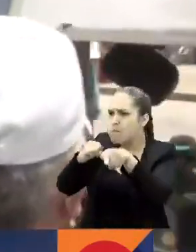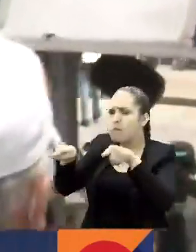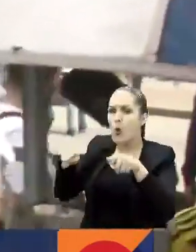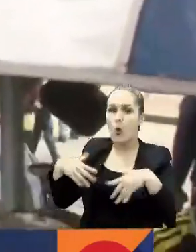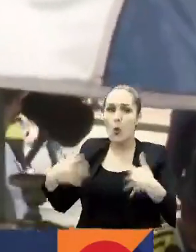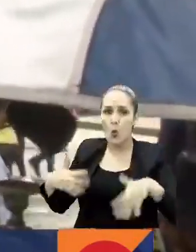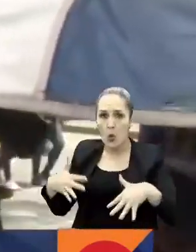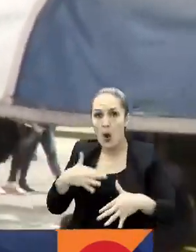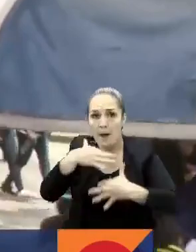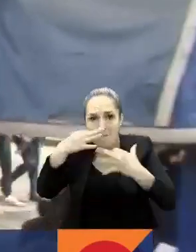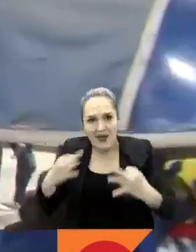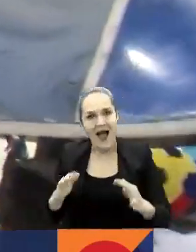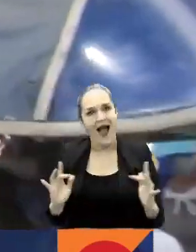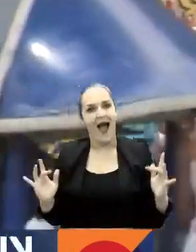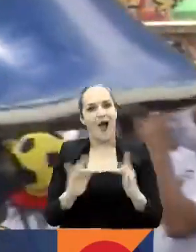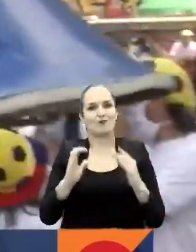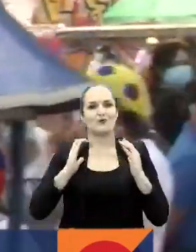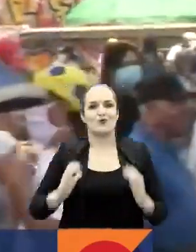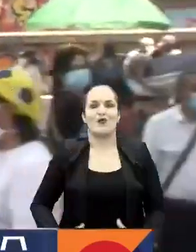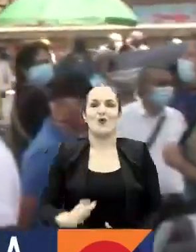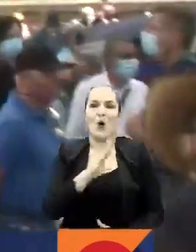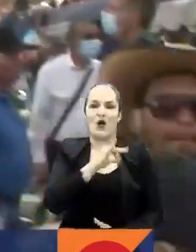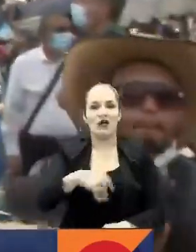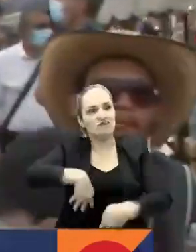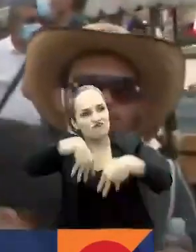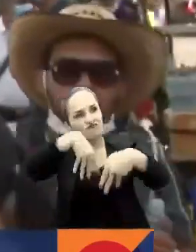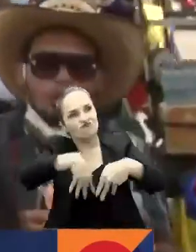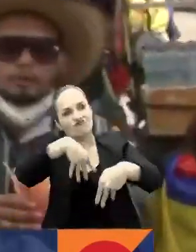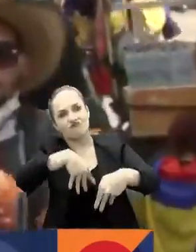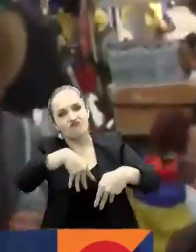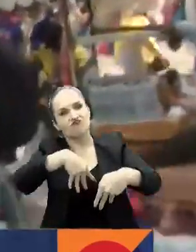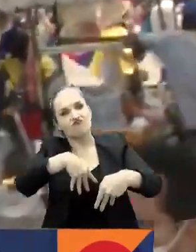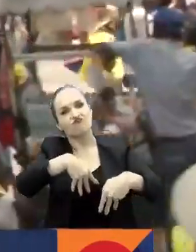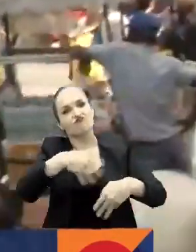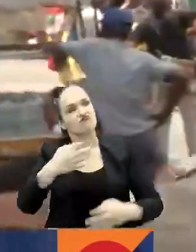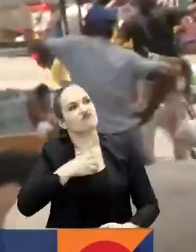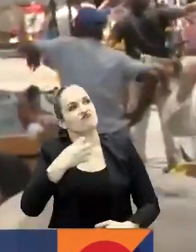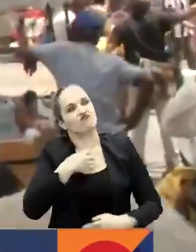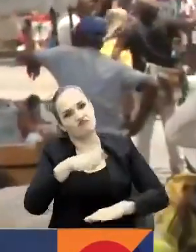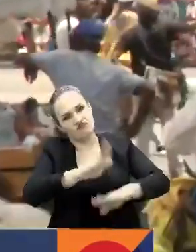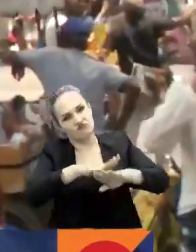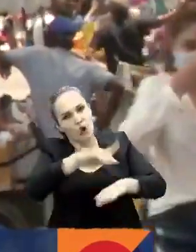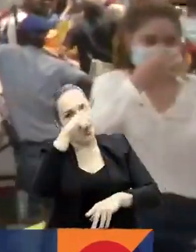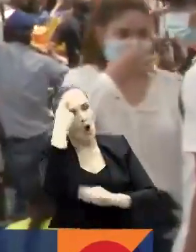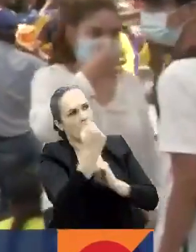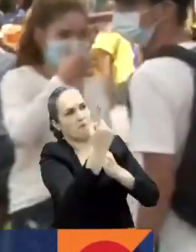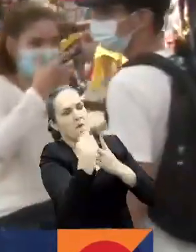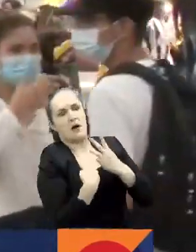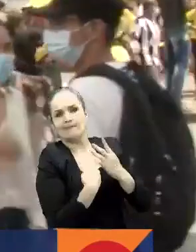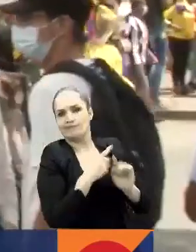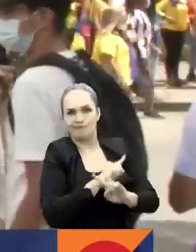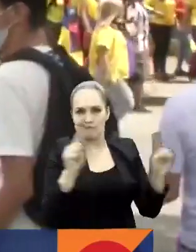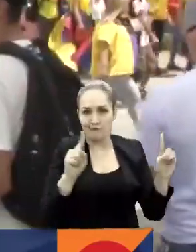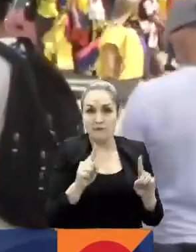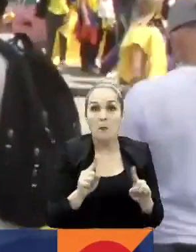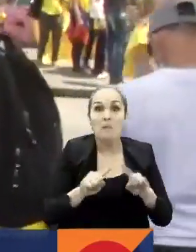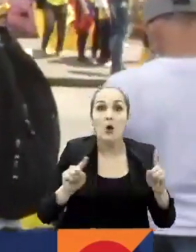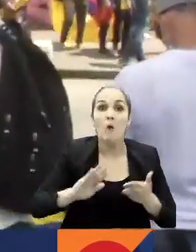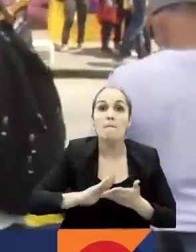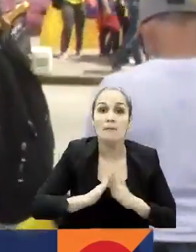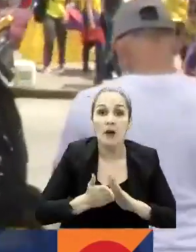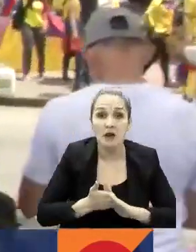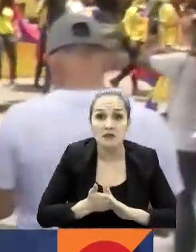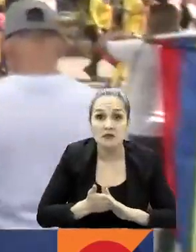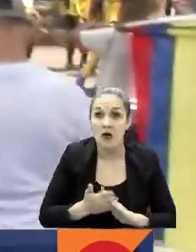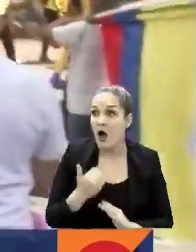muy plena de lo que es la ciudadanía caleña protestando contra lo que son las políticas del gobierno. Y ha sido pacífica, de hecho tampoco hay